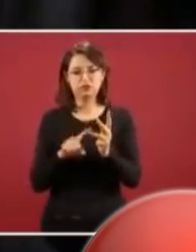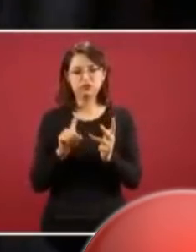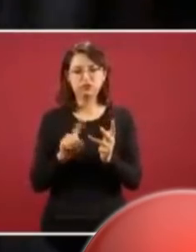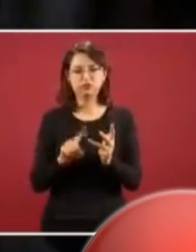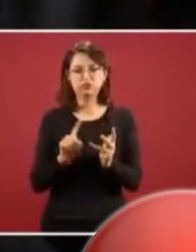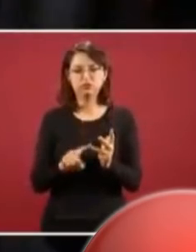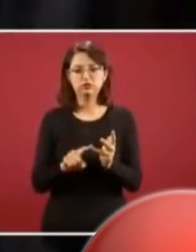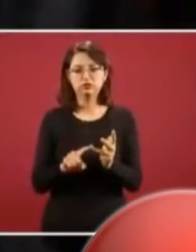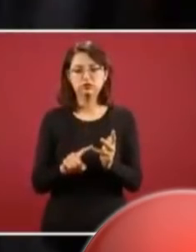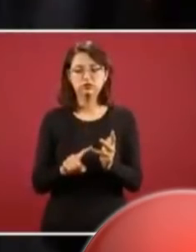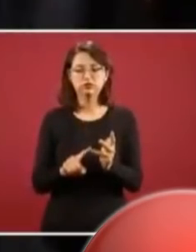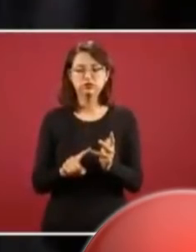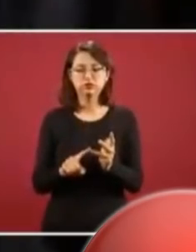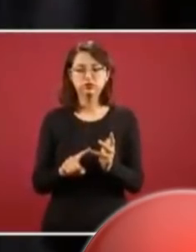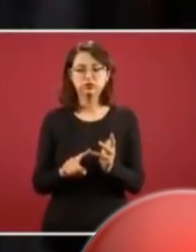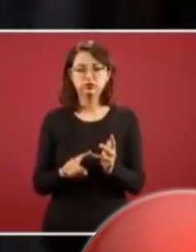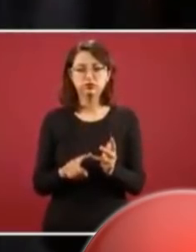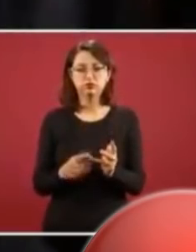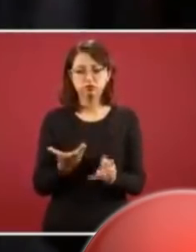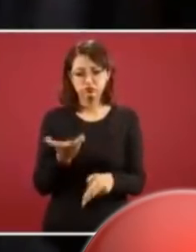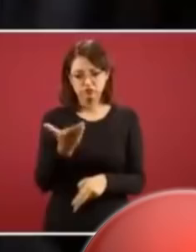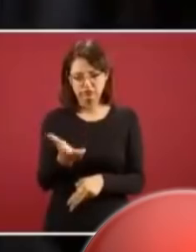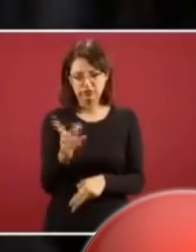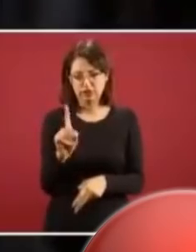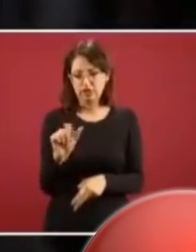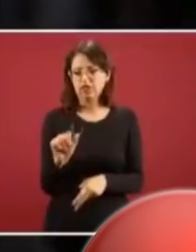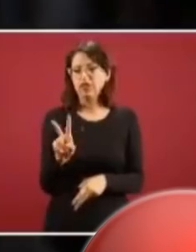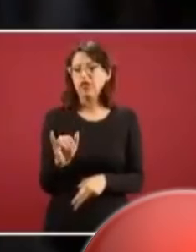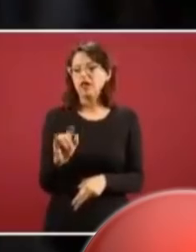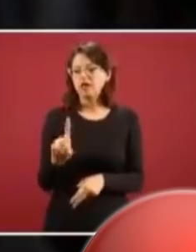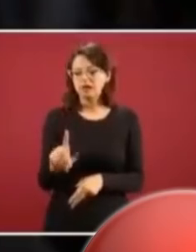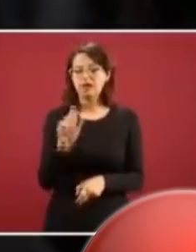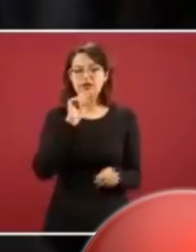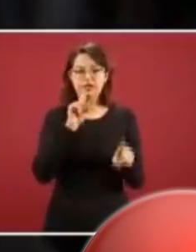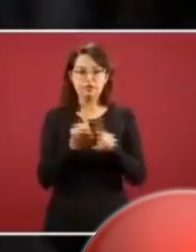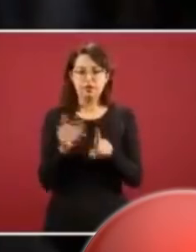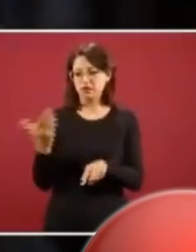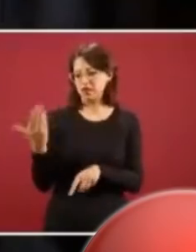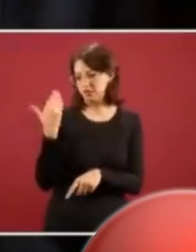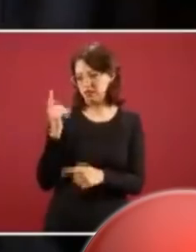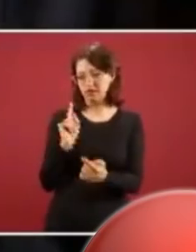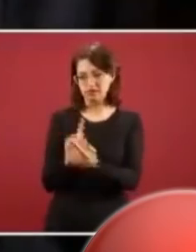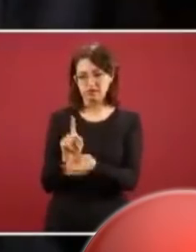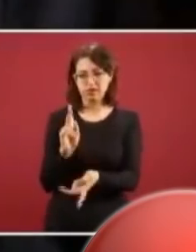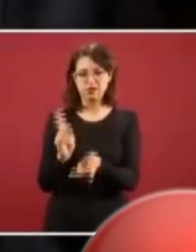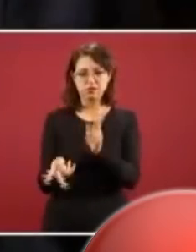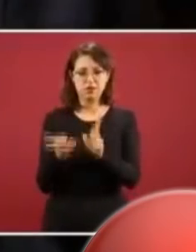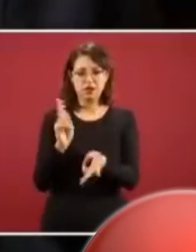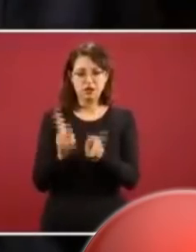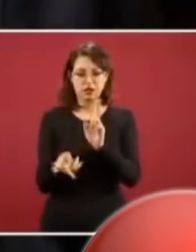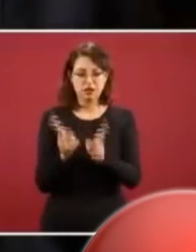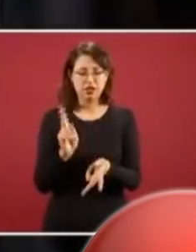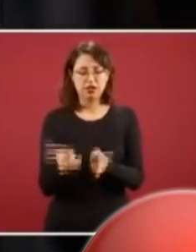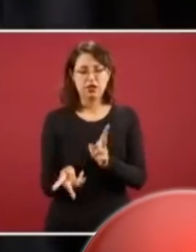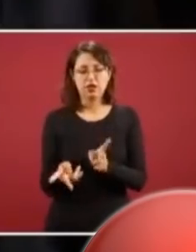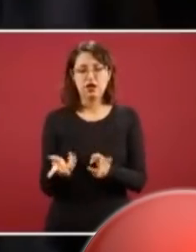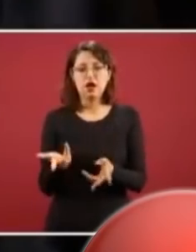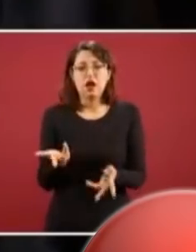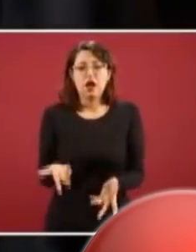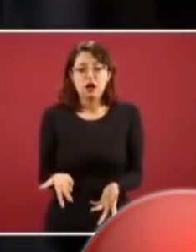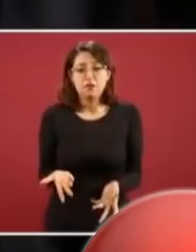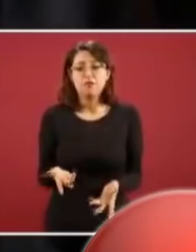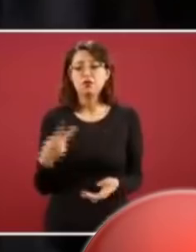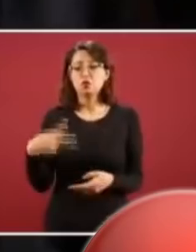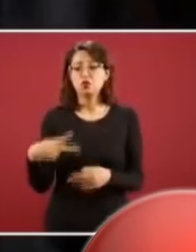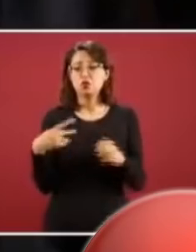caso, aprovechando que está aquí David, con el que estuvimos reunidos también recientemente, pues que David, ahora sí que